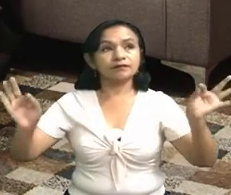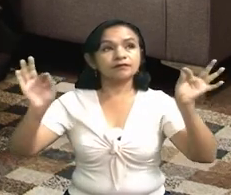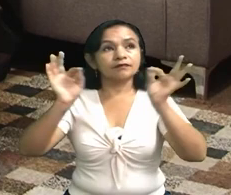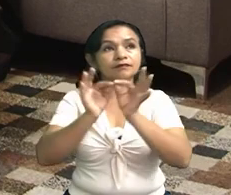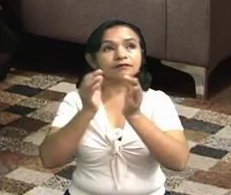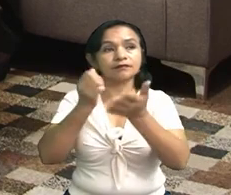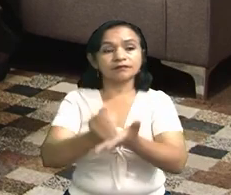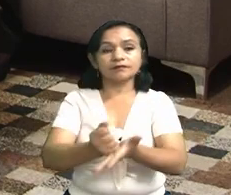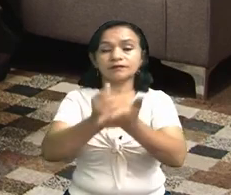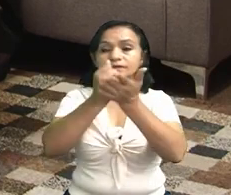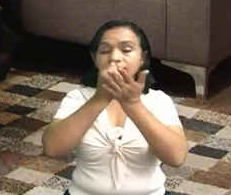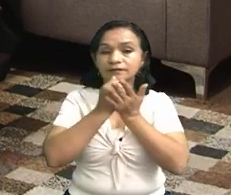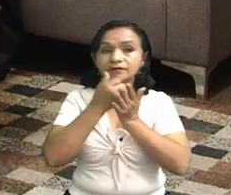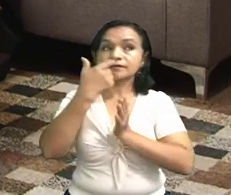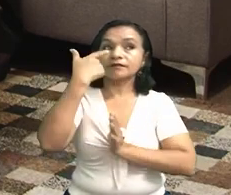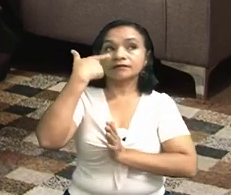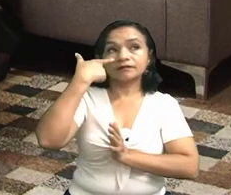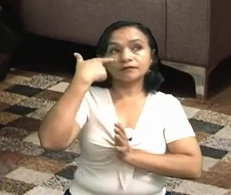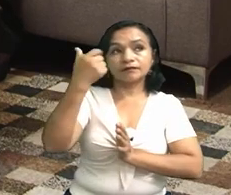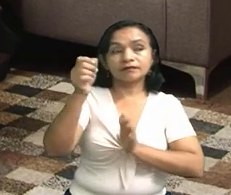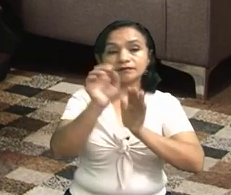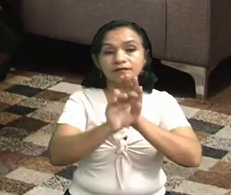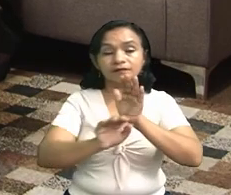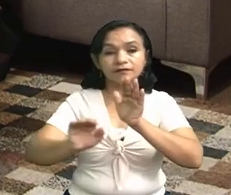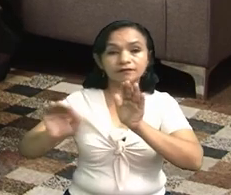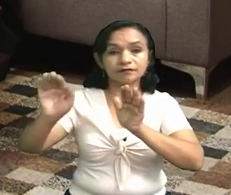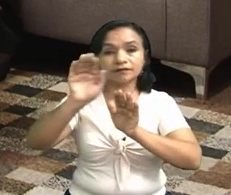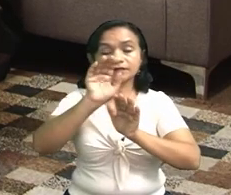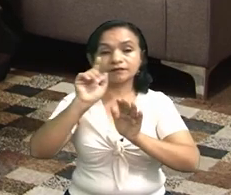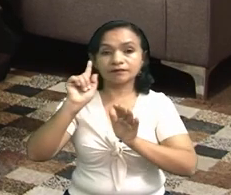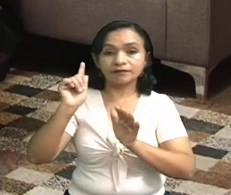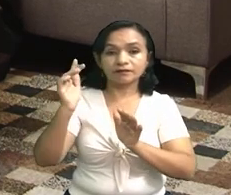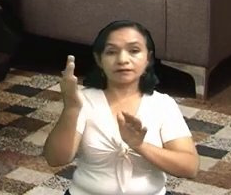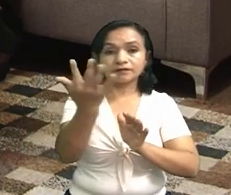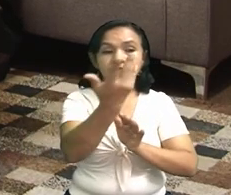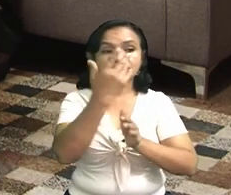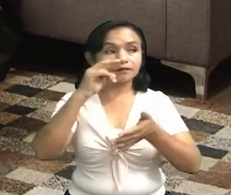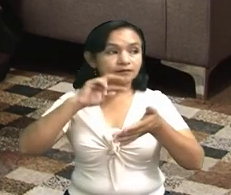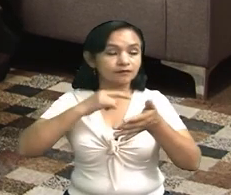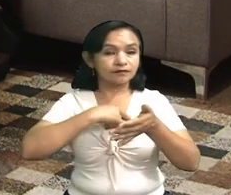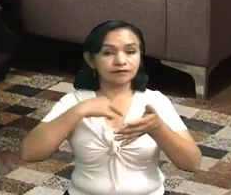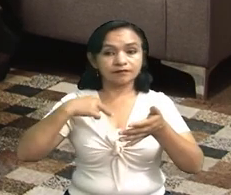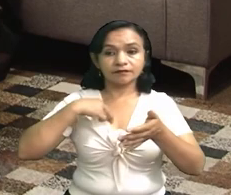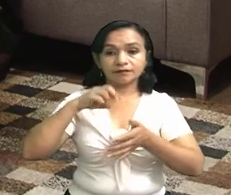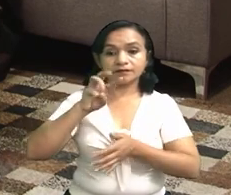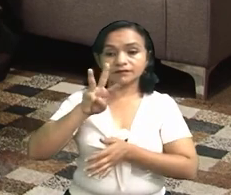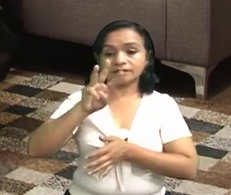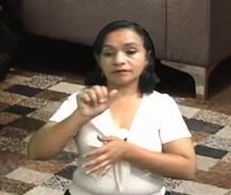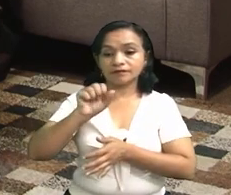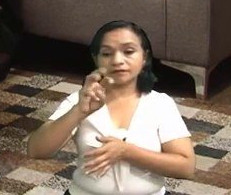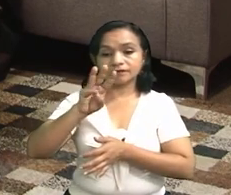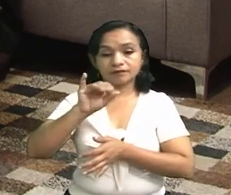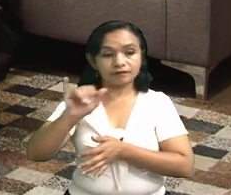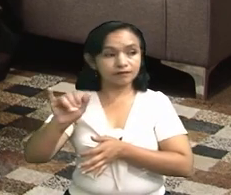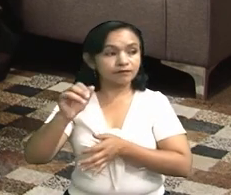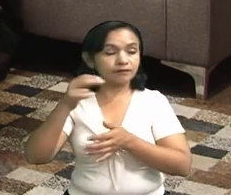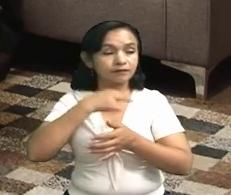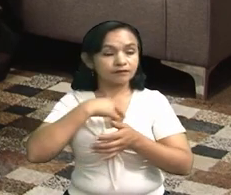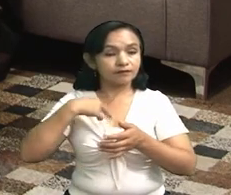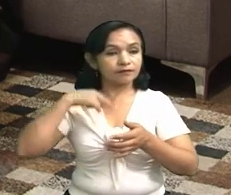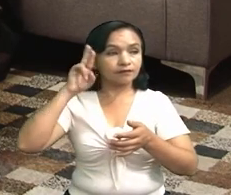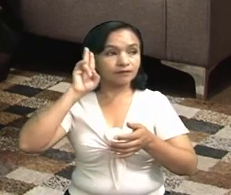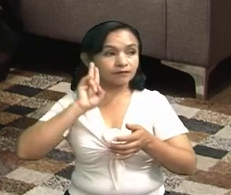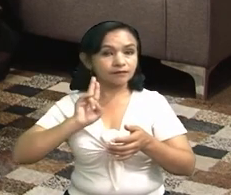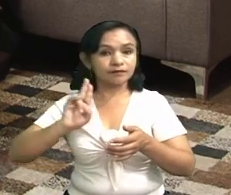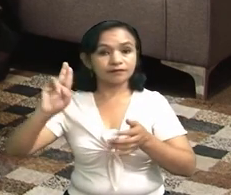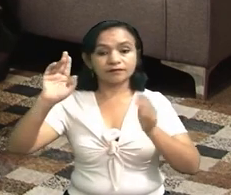nos permitió conocer en mayor profundidad todo lo que hace Huawei, también conocer la universidad.